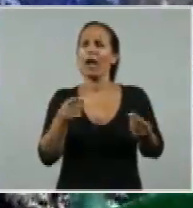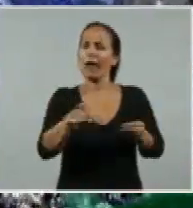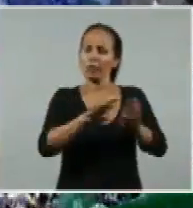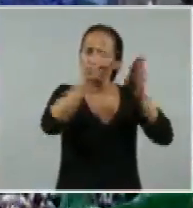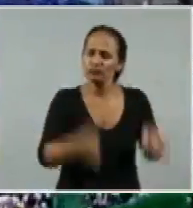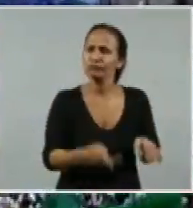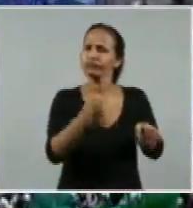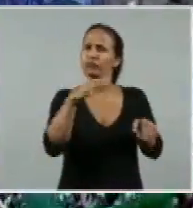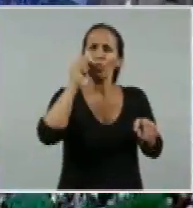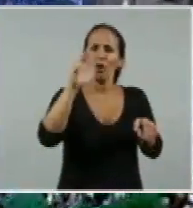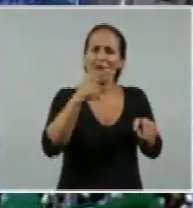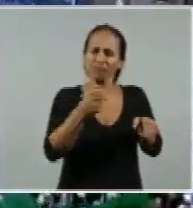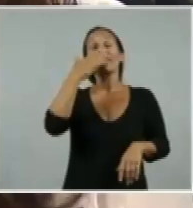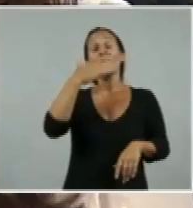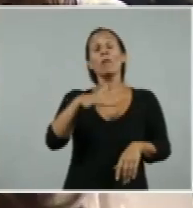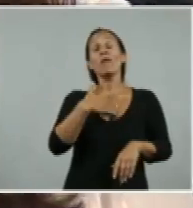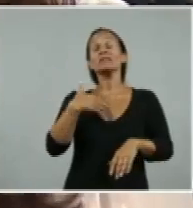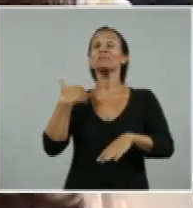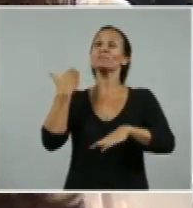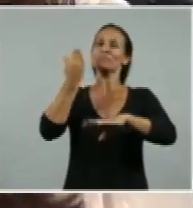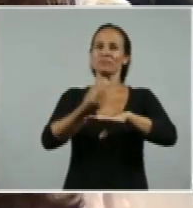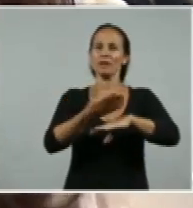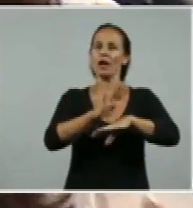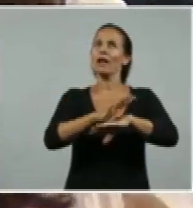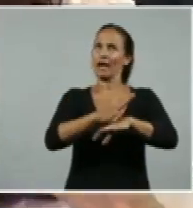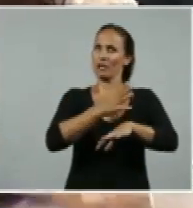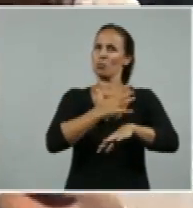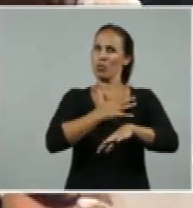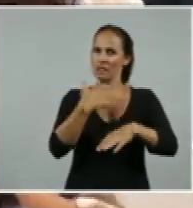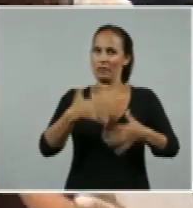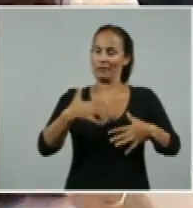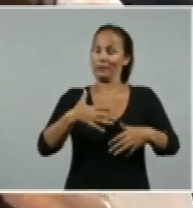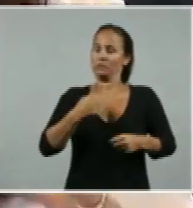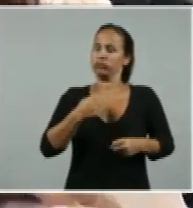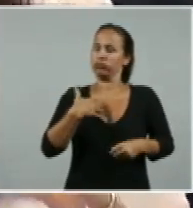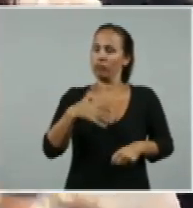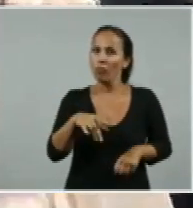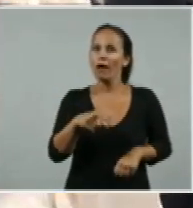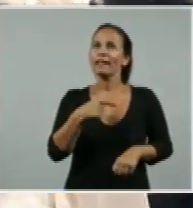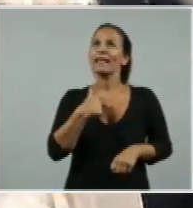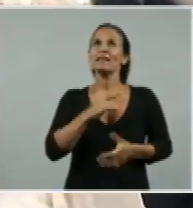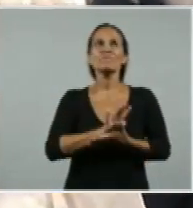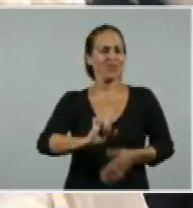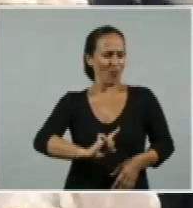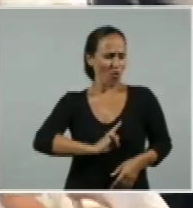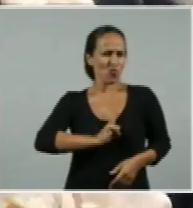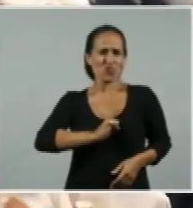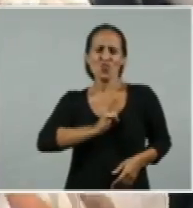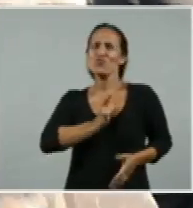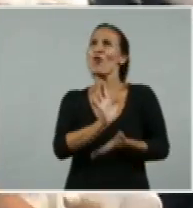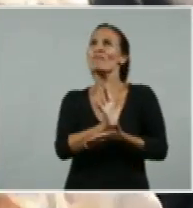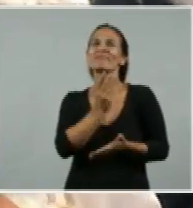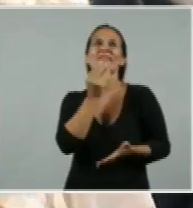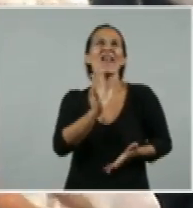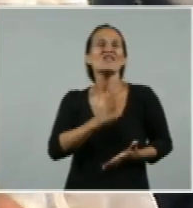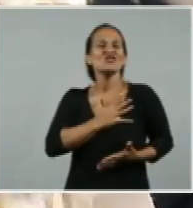inmensa responsabilidad y el maravilloso honor y orgullo de ser